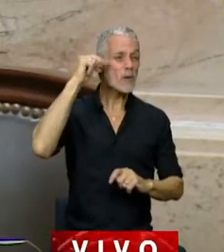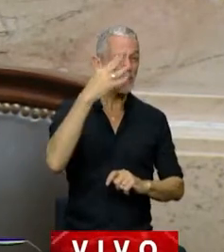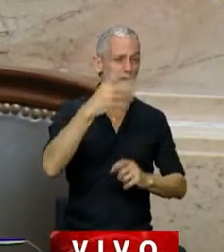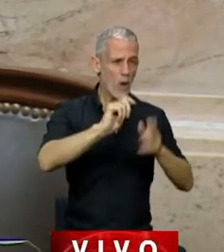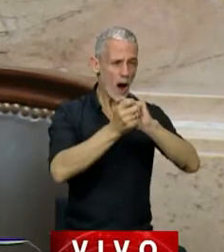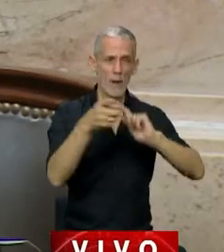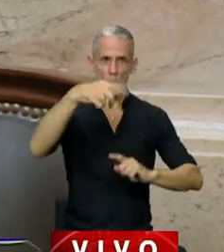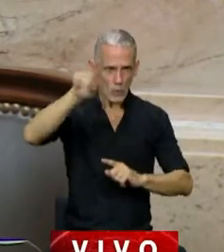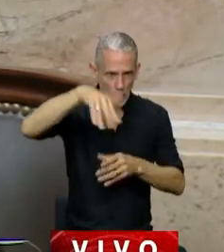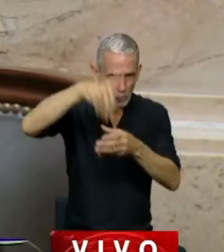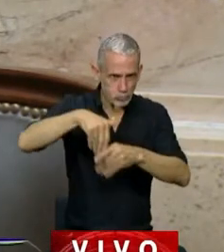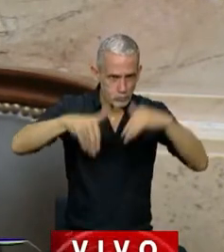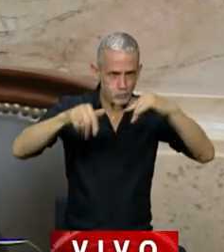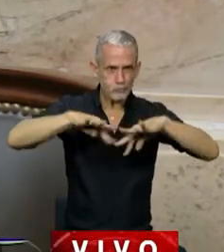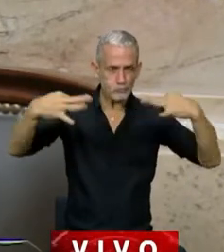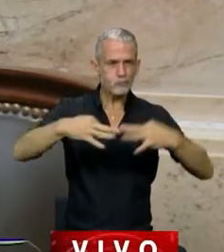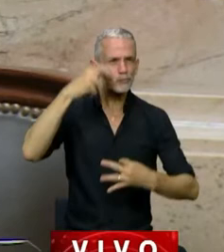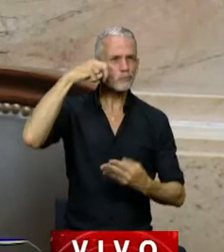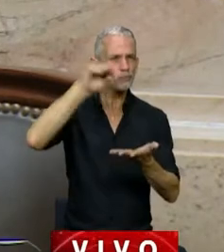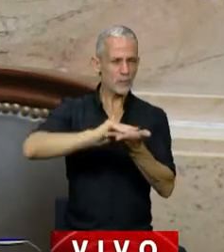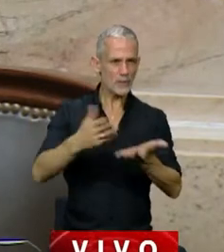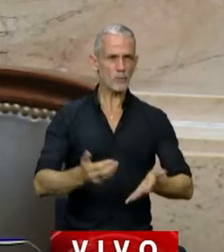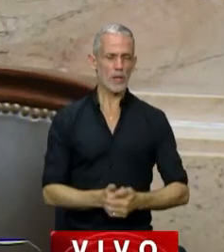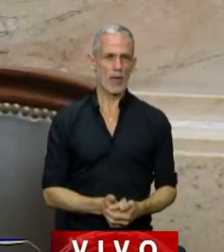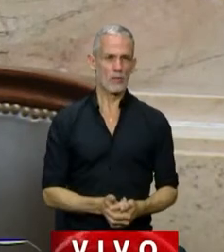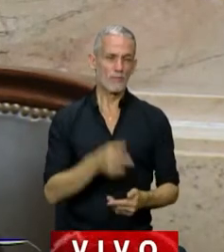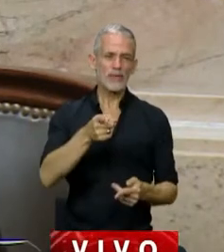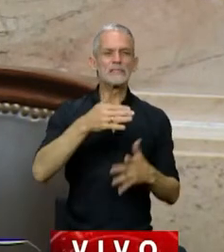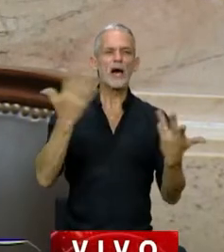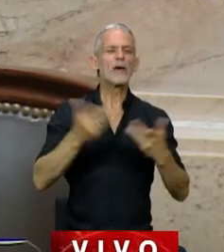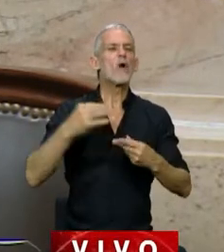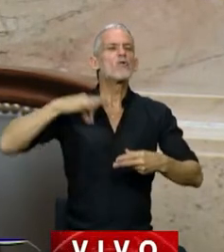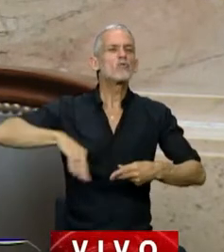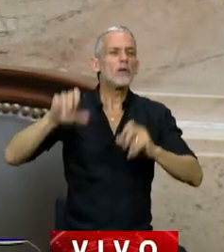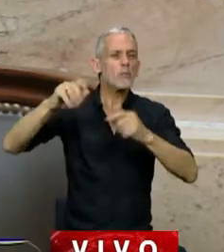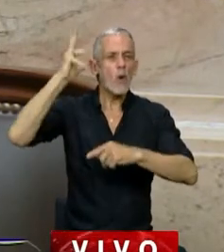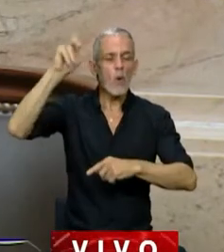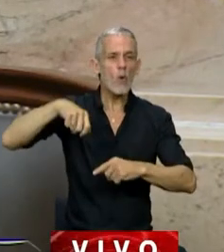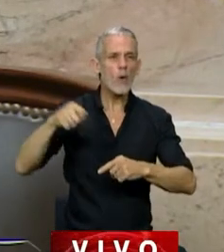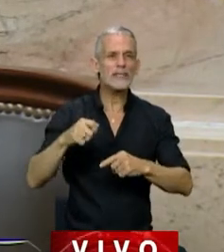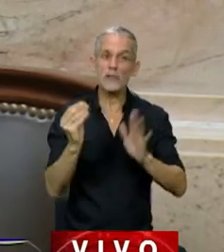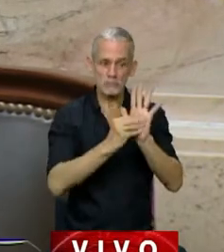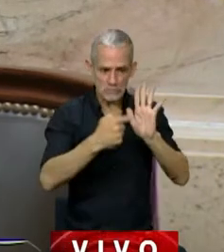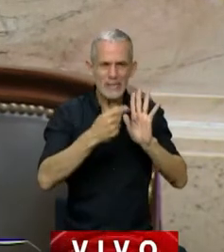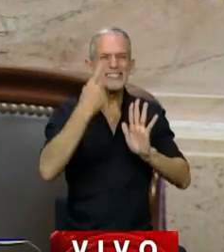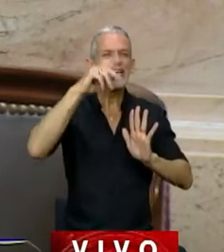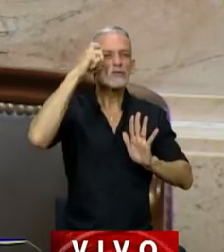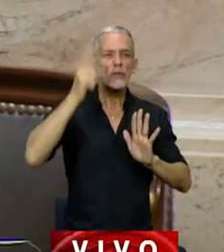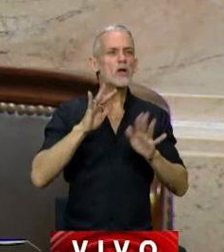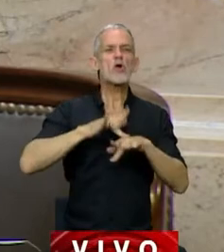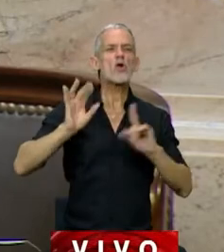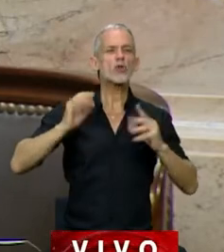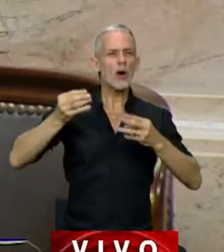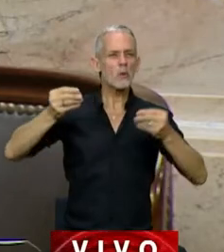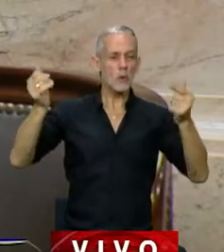1994 y de la que ustedes participaron. De eso se trata, de la intangibilidad contemplada en el artículo 110 de la Constitución